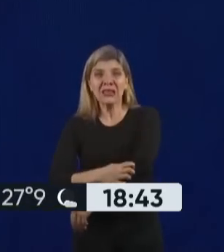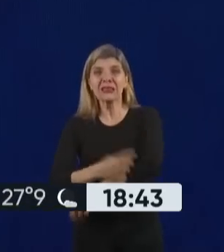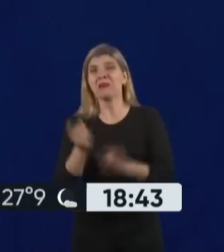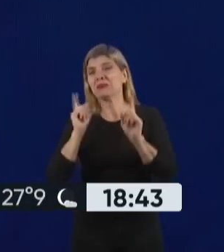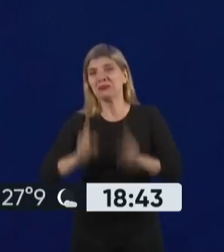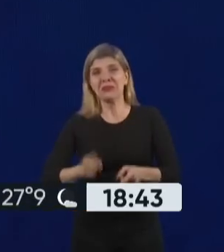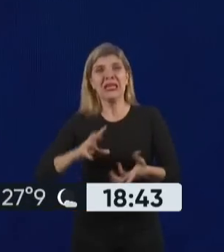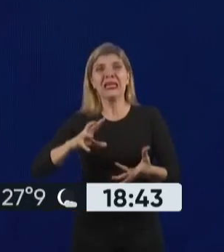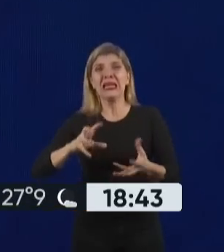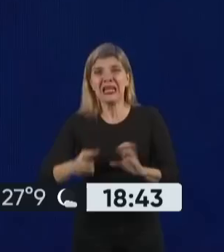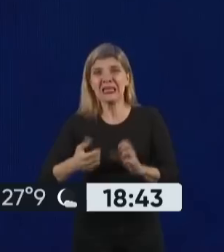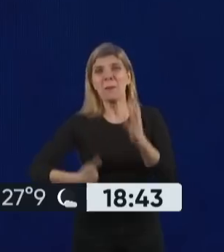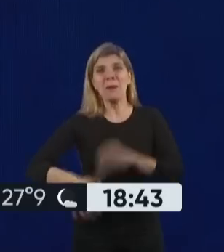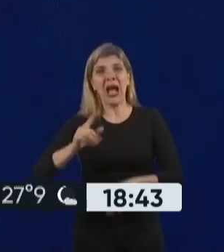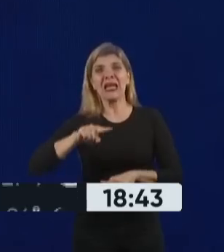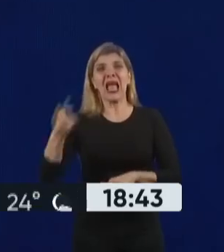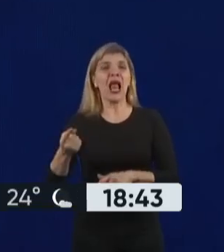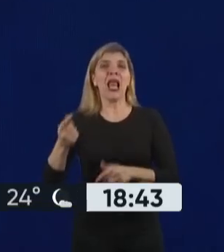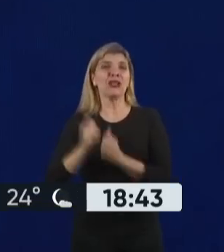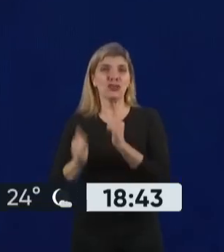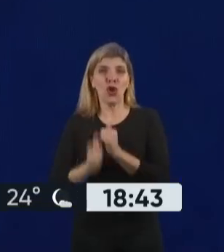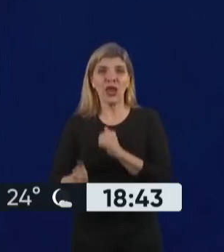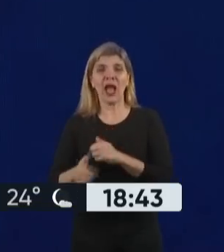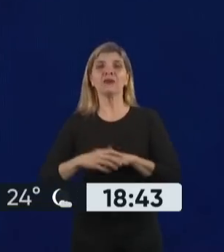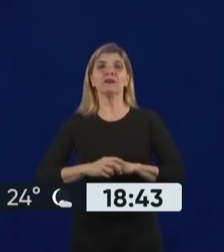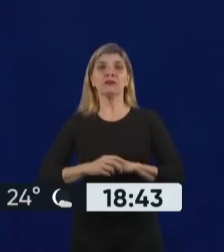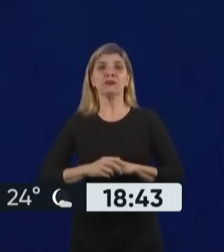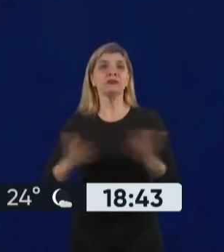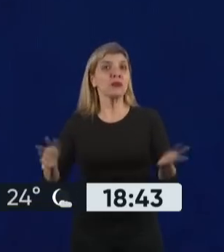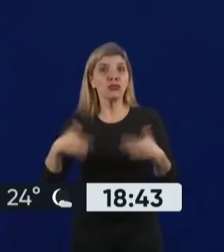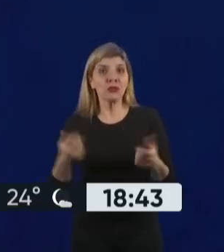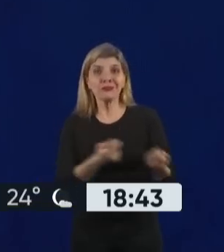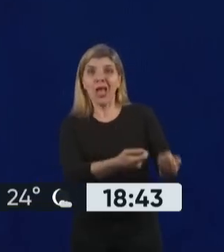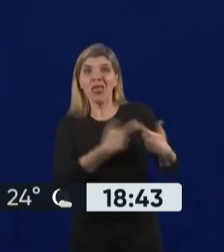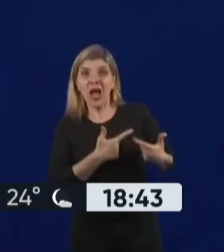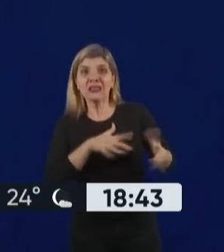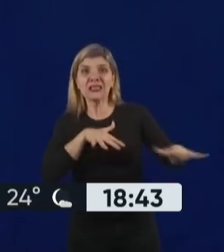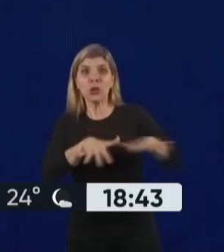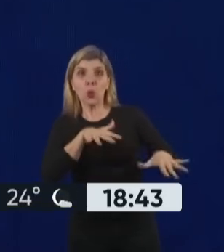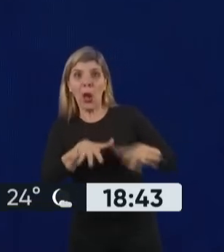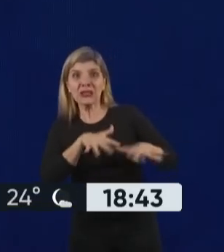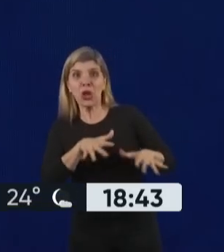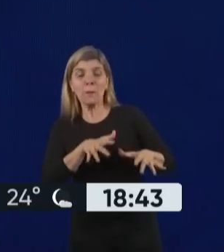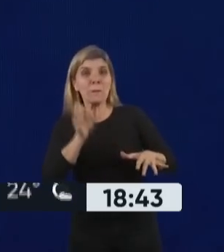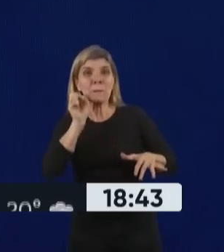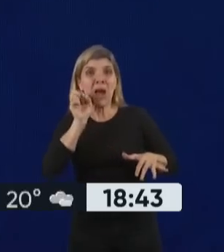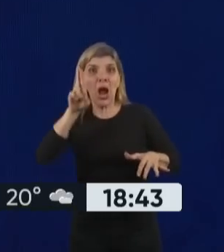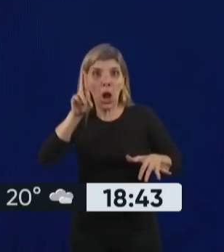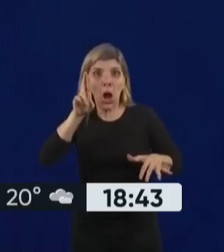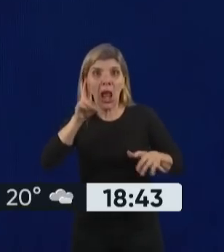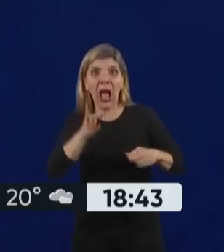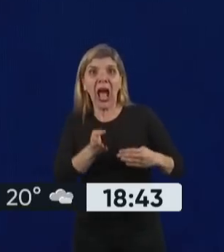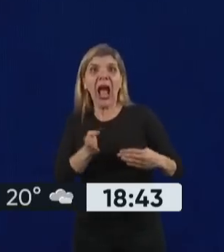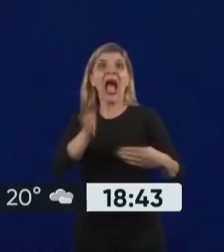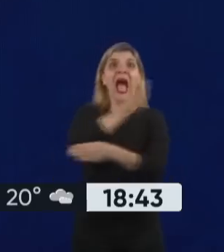otra crisis de nuestra historia. O sea, en buen romance, recibimos un cuadro de situación peor a la previa